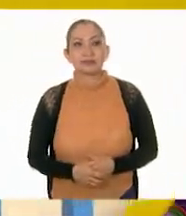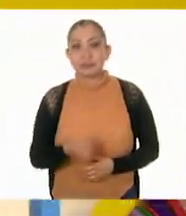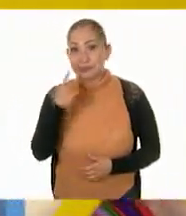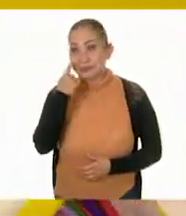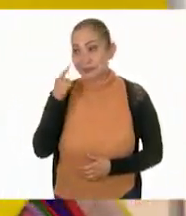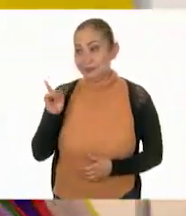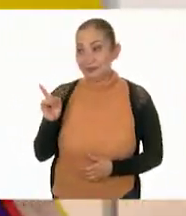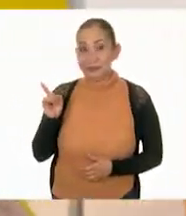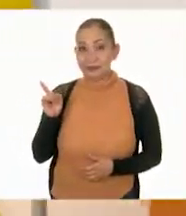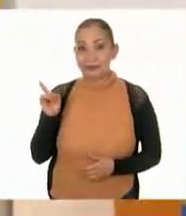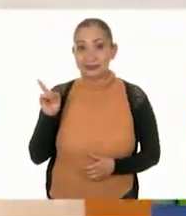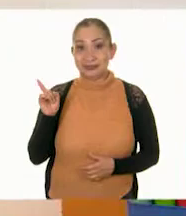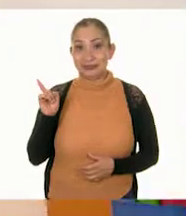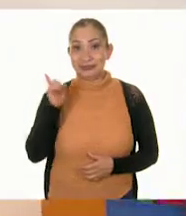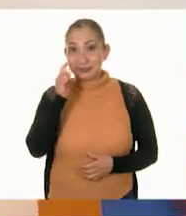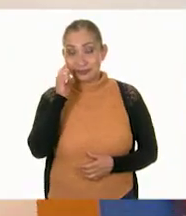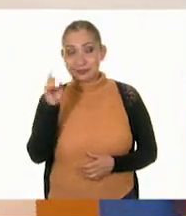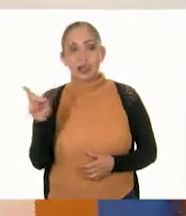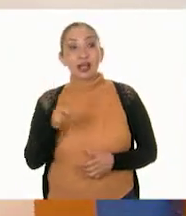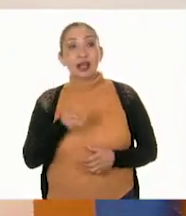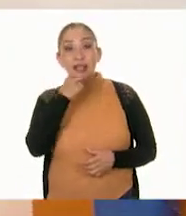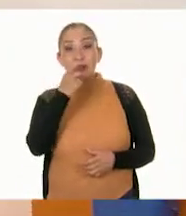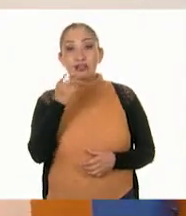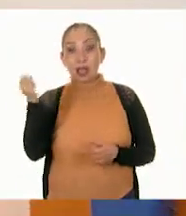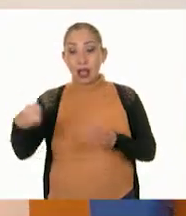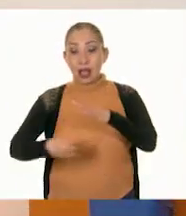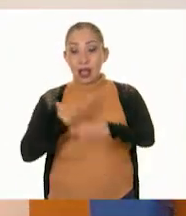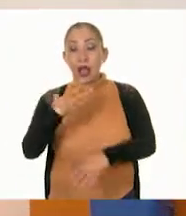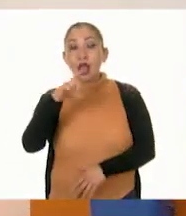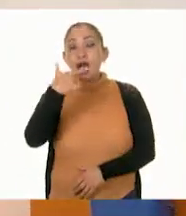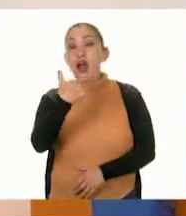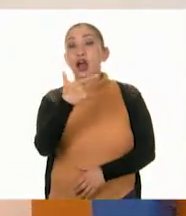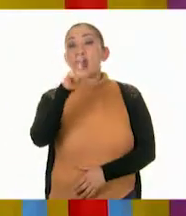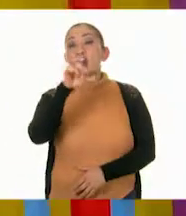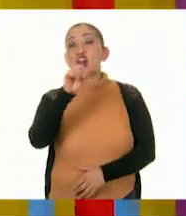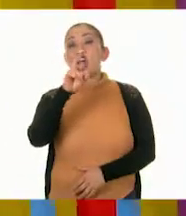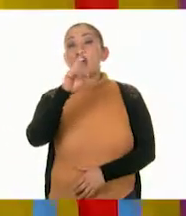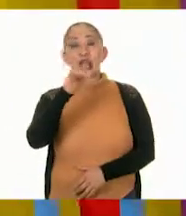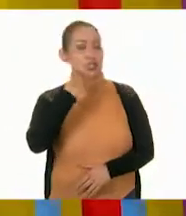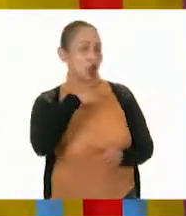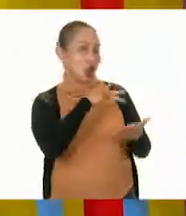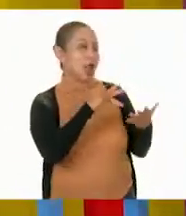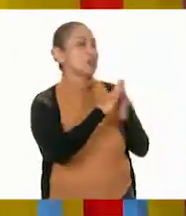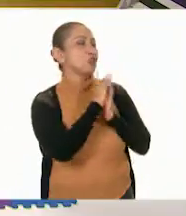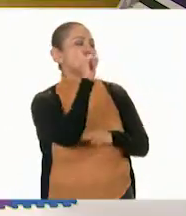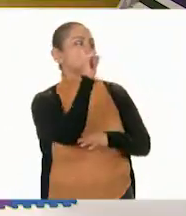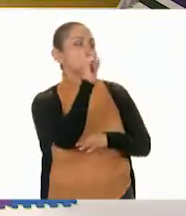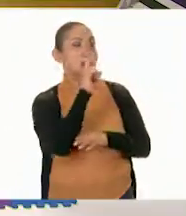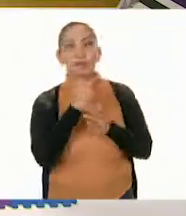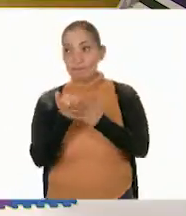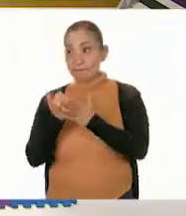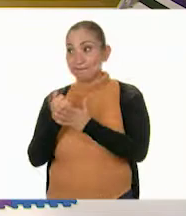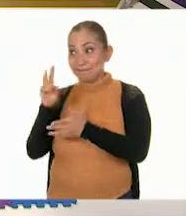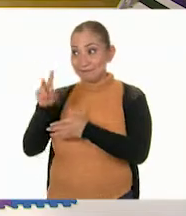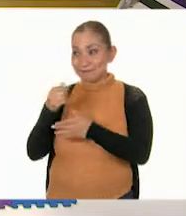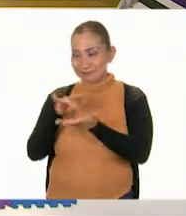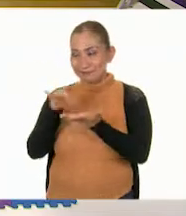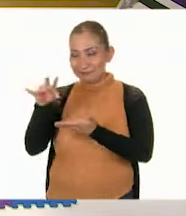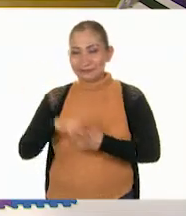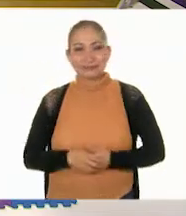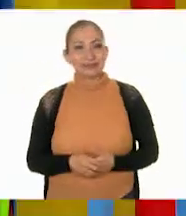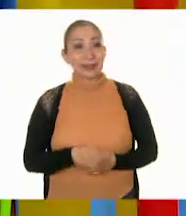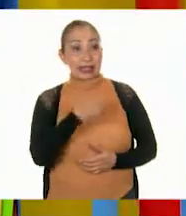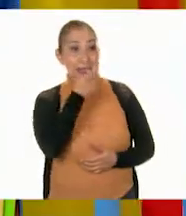mira. Aquí está. Ay. Y nos las envió Gloria. Ay, yo la leo, ¿Sí? leo. ¿Me ayudas a leerla? Sí. Muchas gracias.